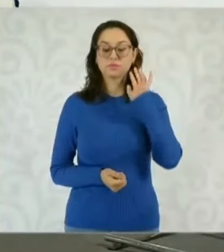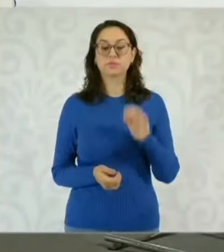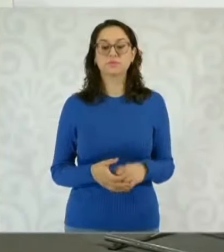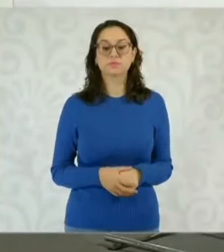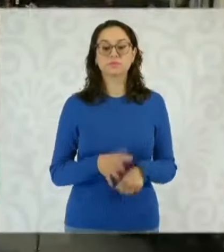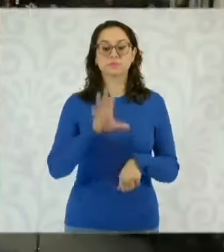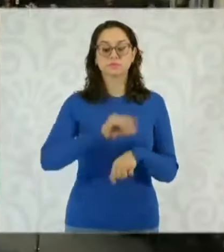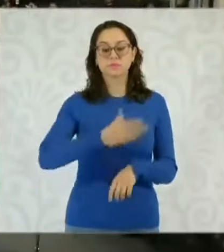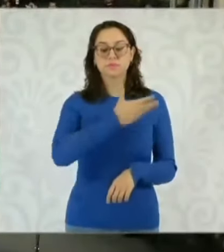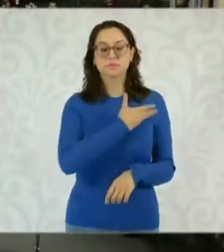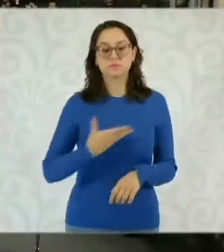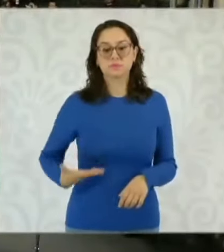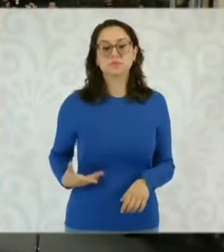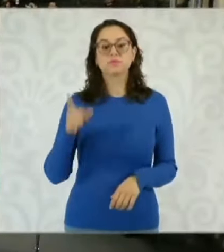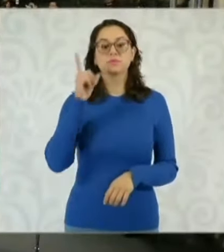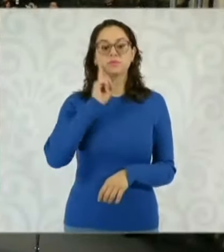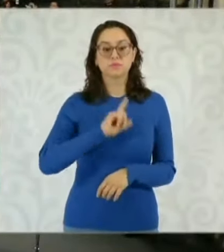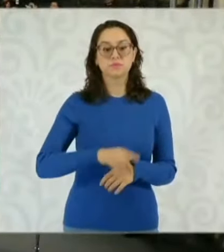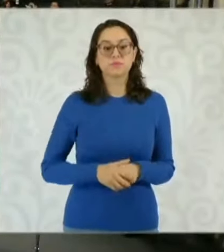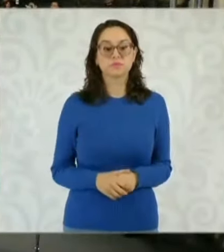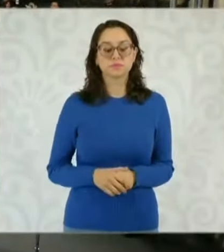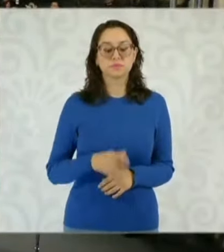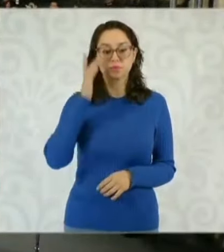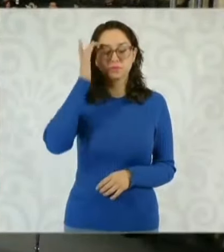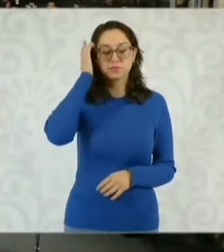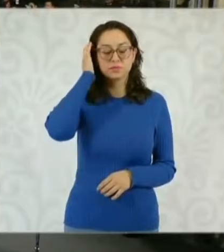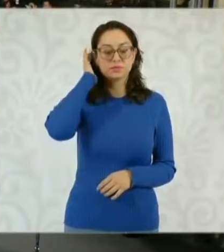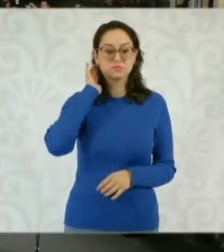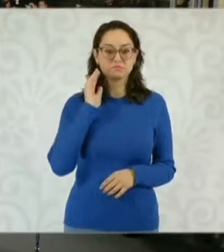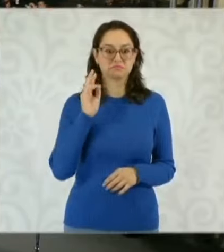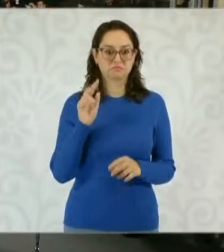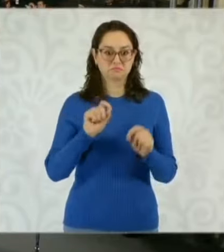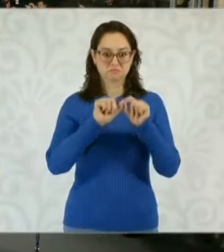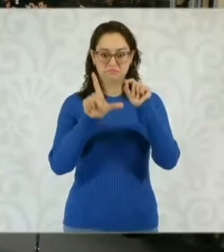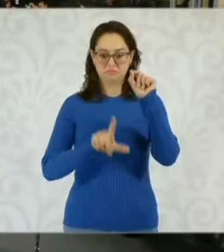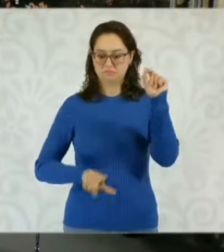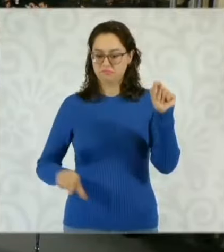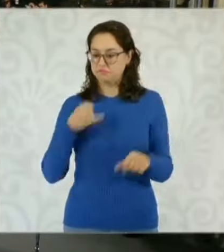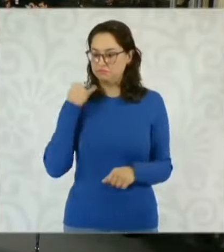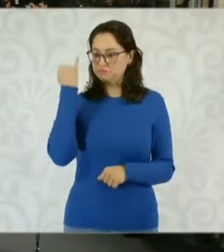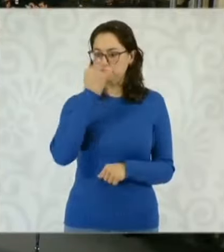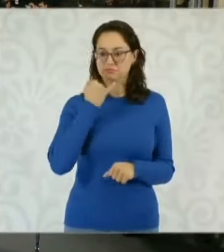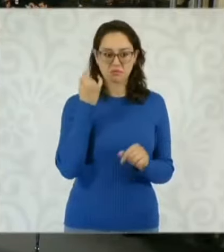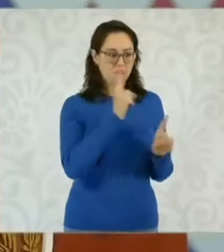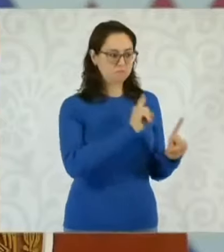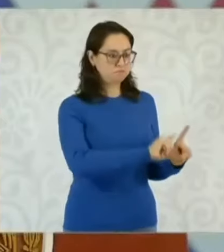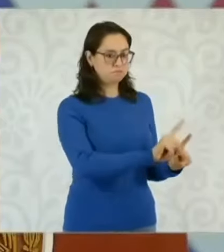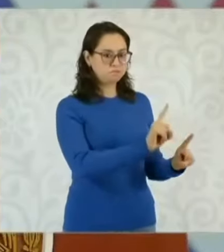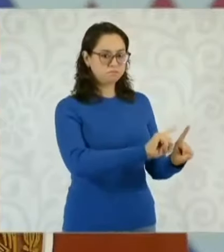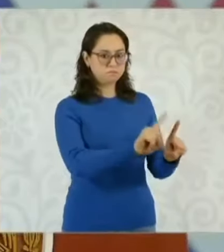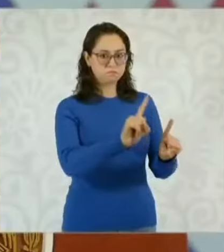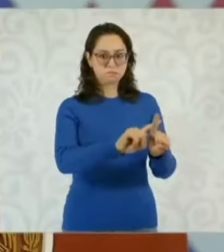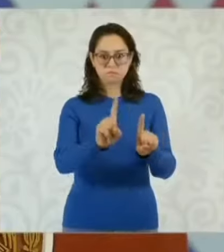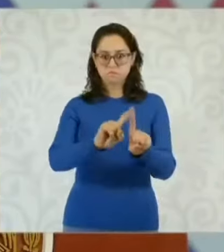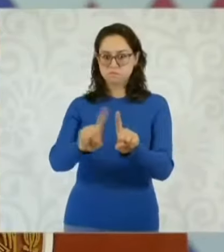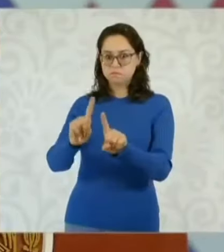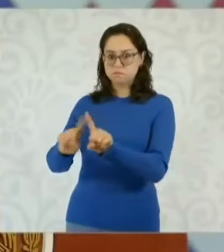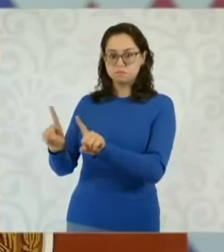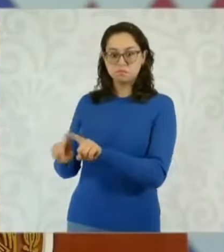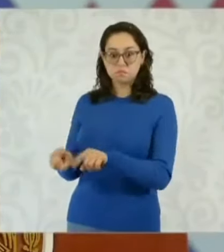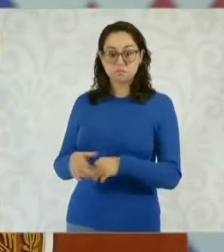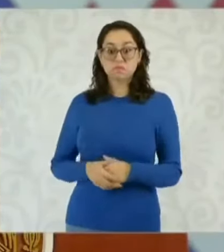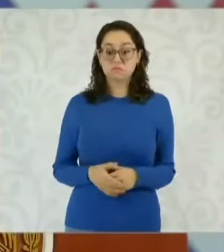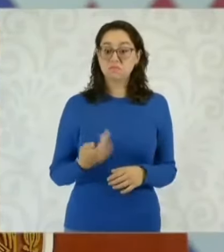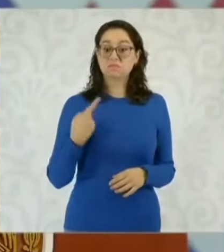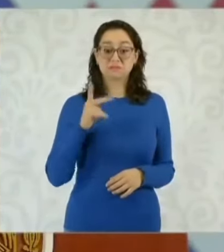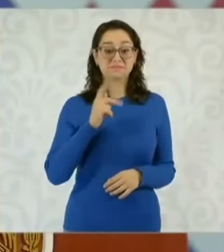Permiso, Presidenta. Bueno, este panorama de diversidad que nos acaba de retratar la maestra Espíndola, lamentablemente, tiende